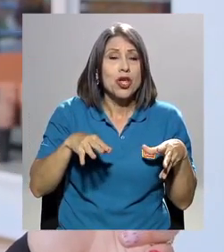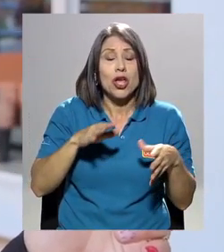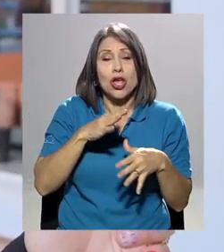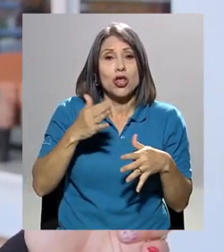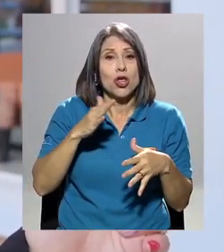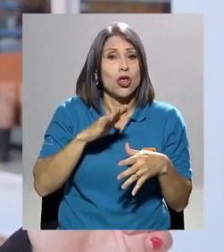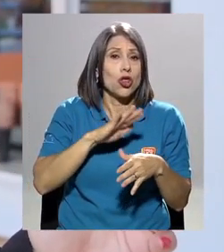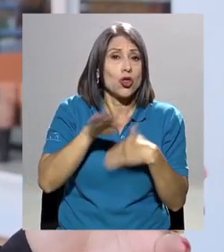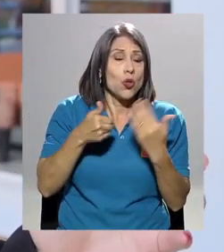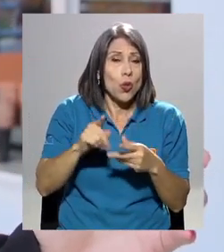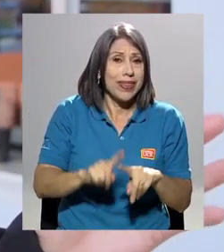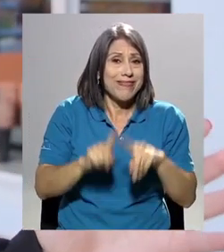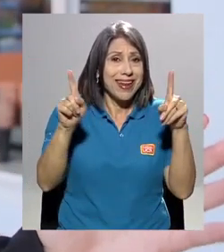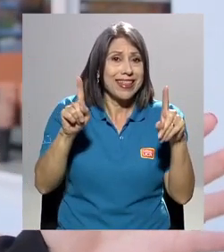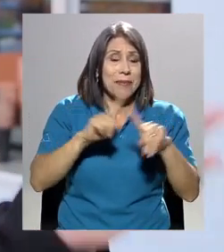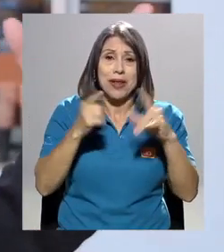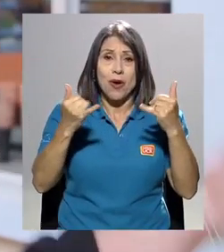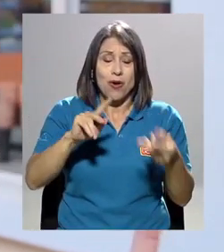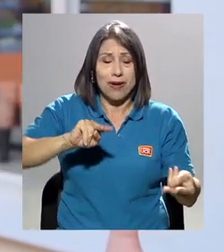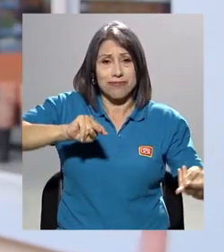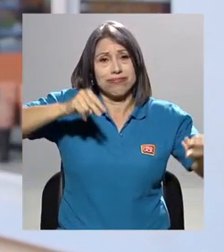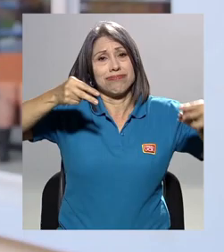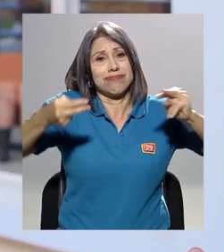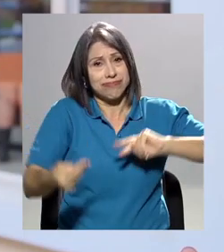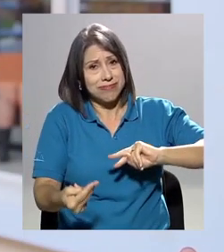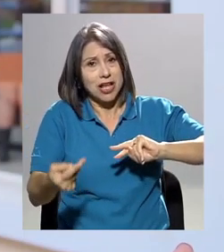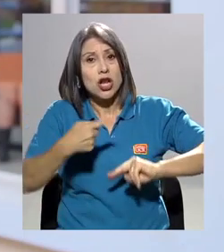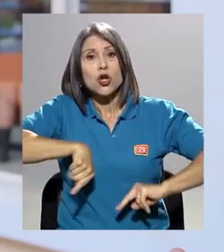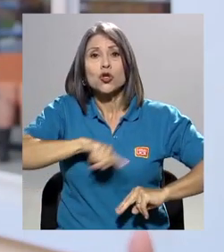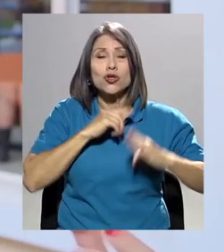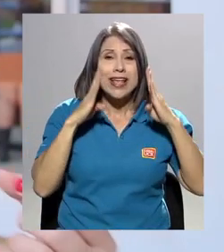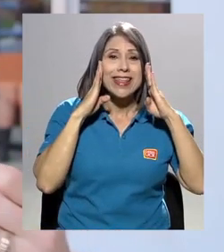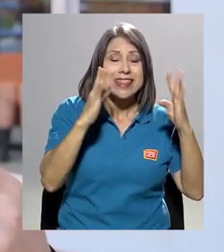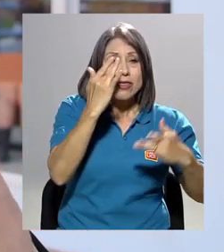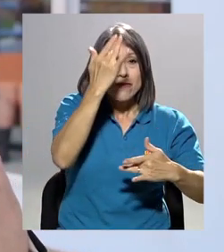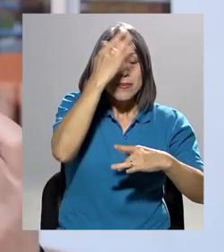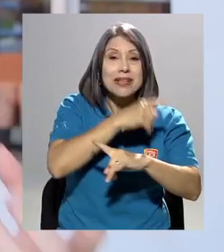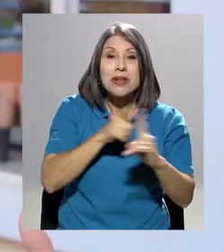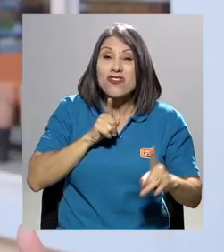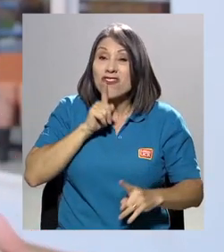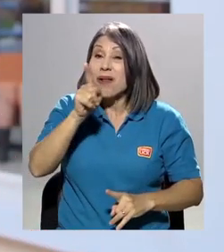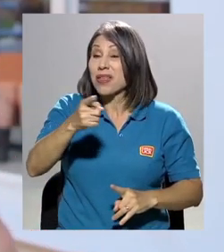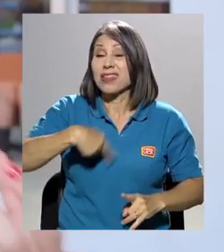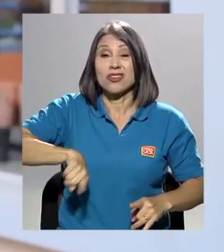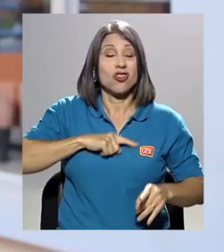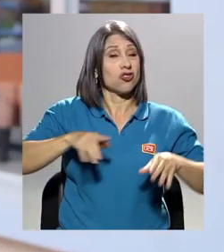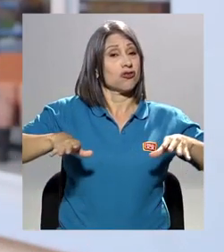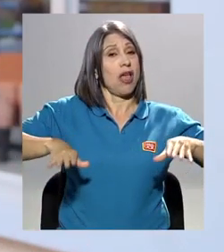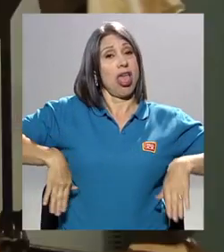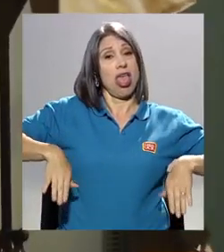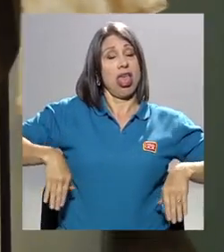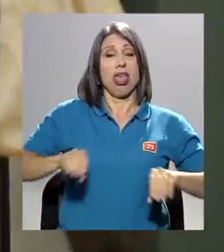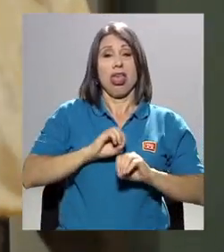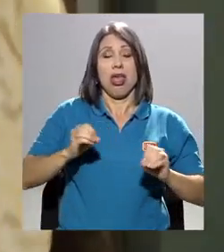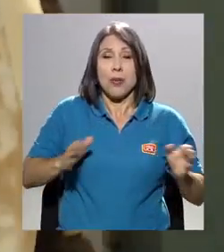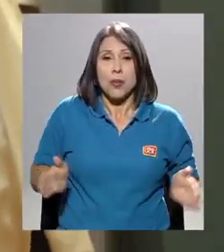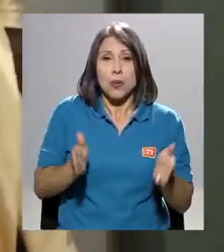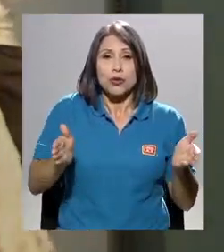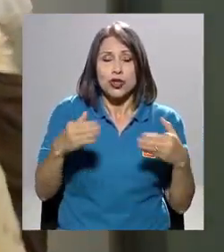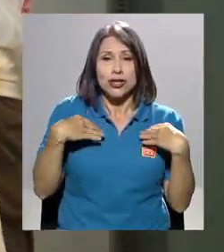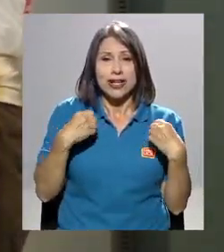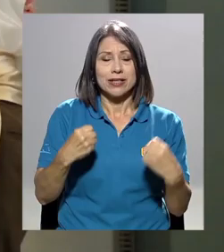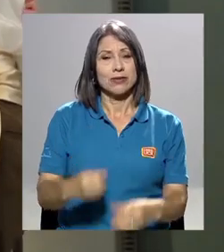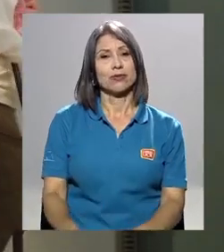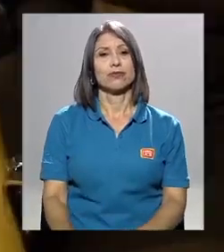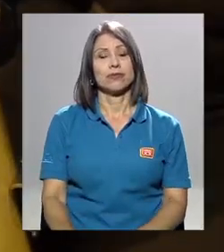parte atencional y no estamos haciendo los esfuerzos que se requieren en la promoción de la